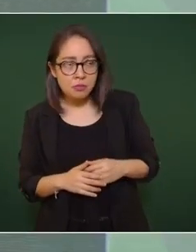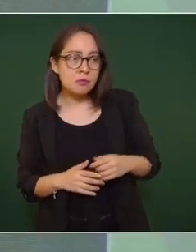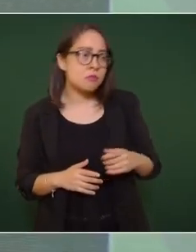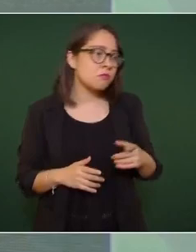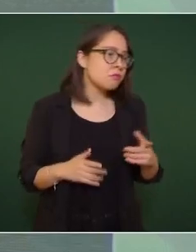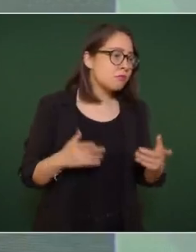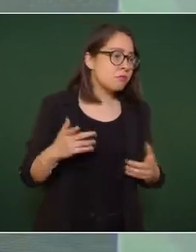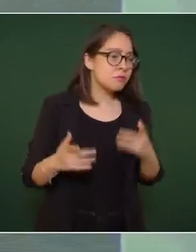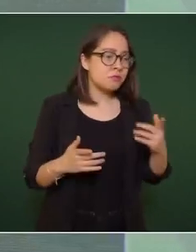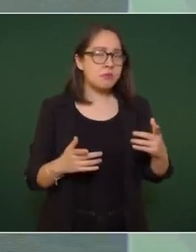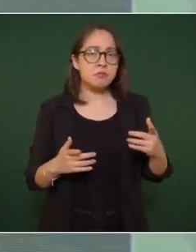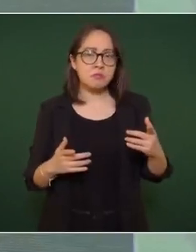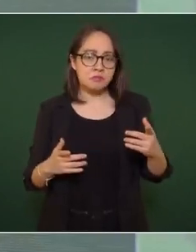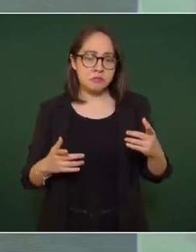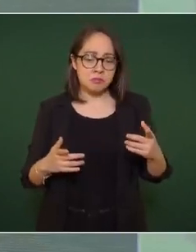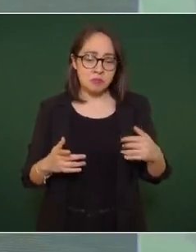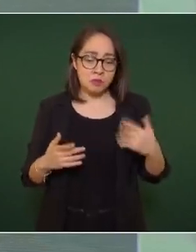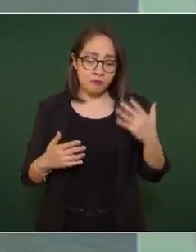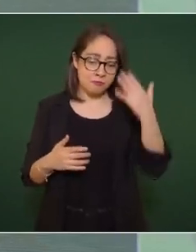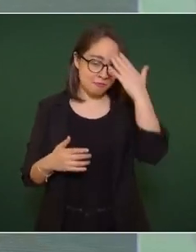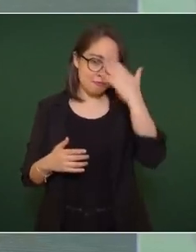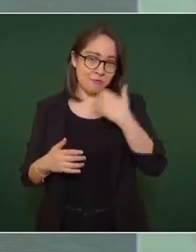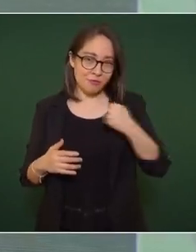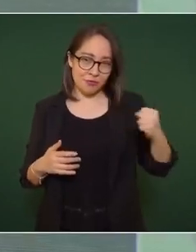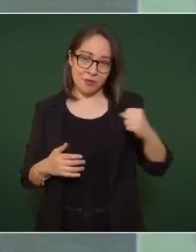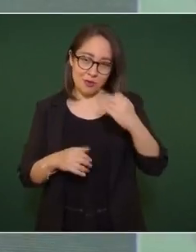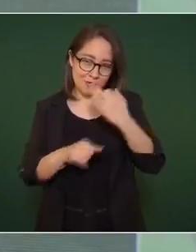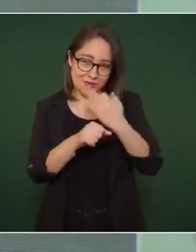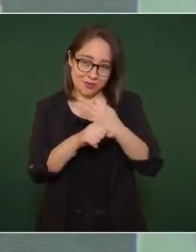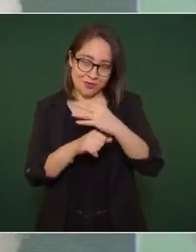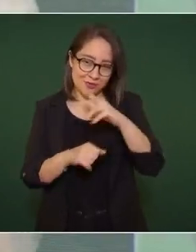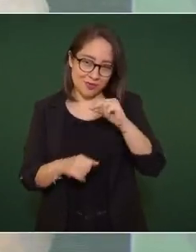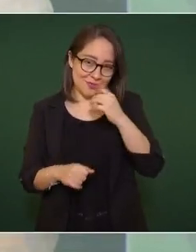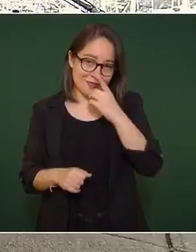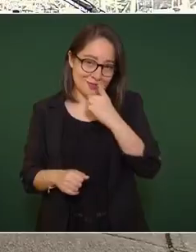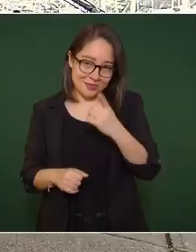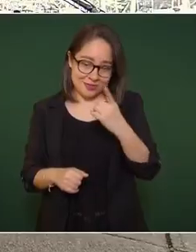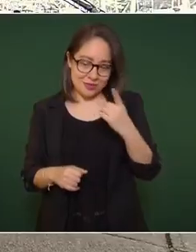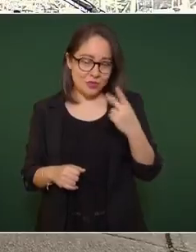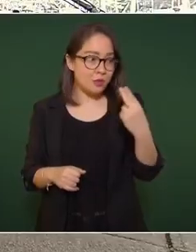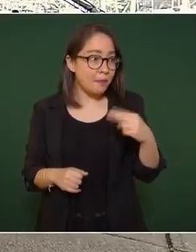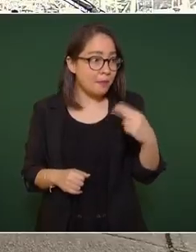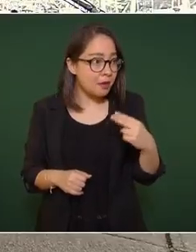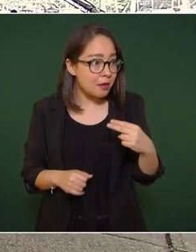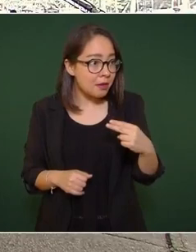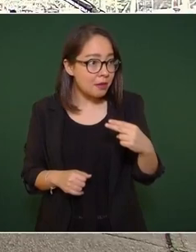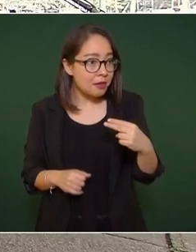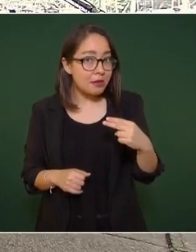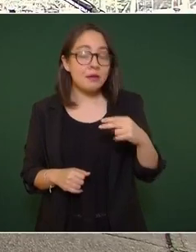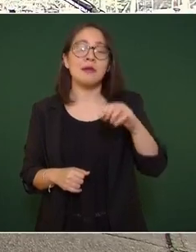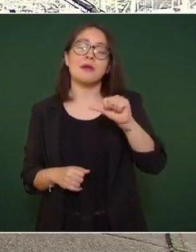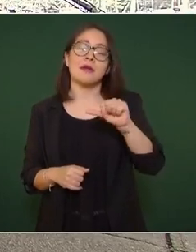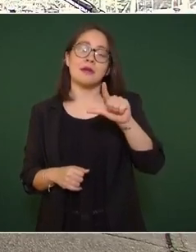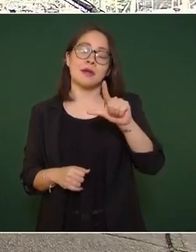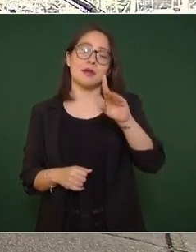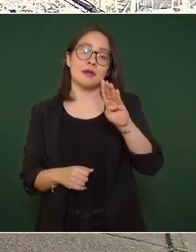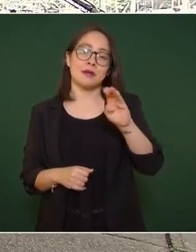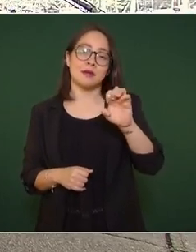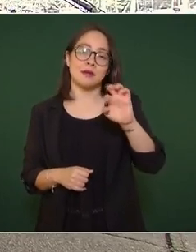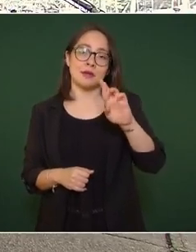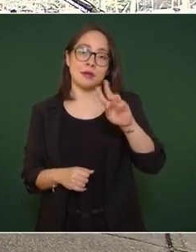sí, es más conocido así, pero no lo vamos a decir. ¿Cómo su nombre es? Alberto Morales.